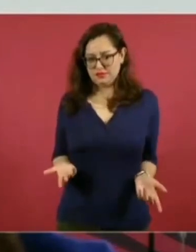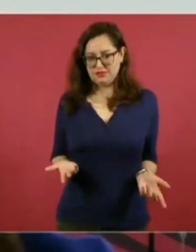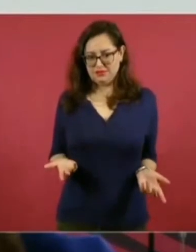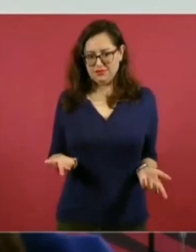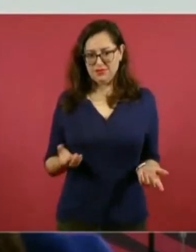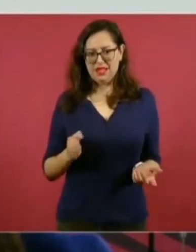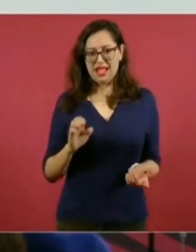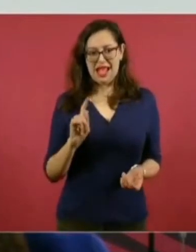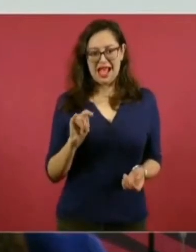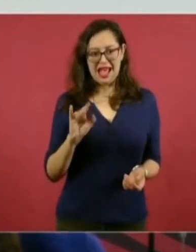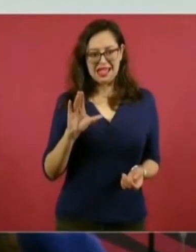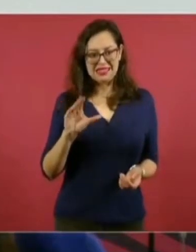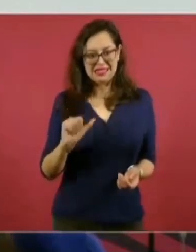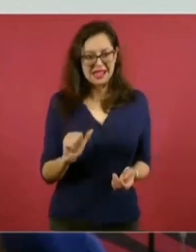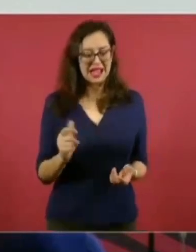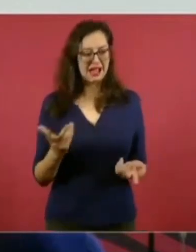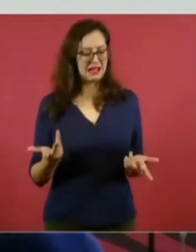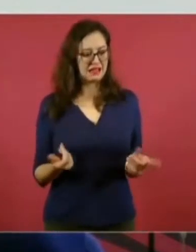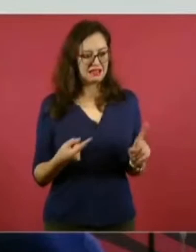hacer justicia,